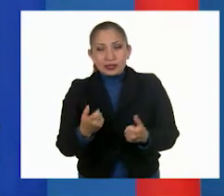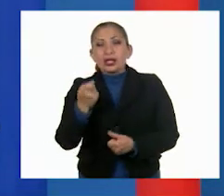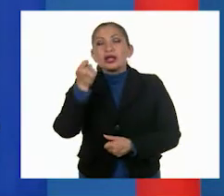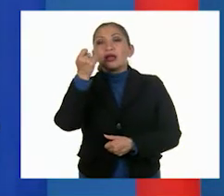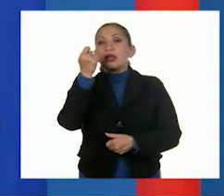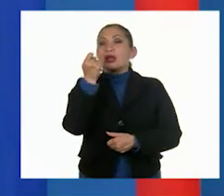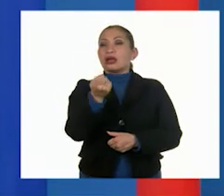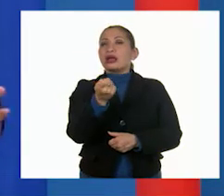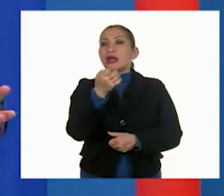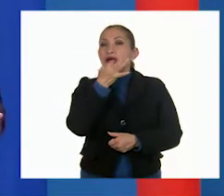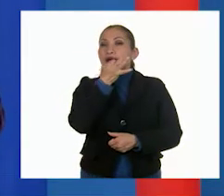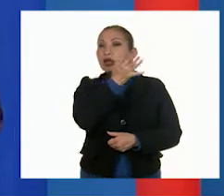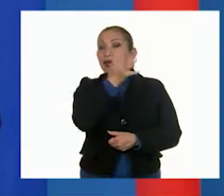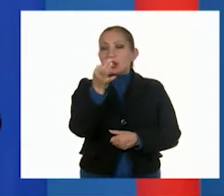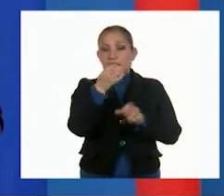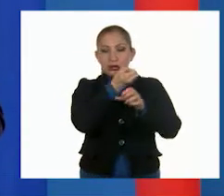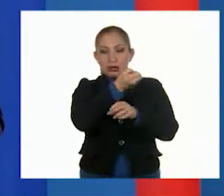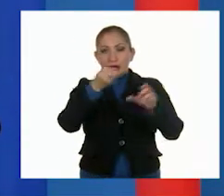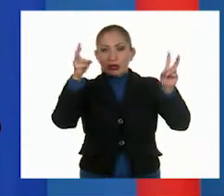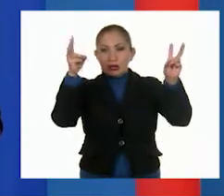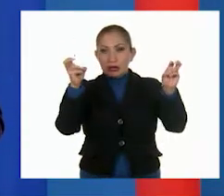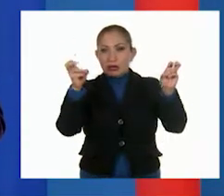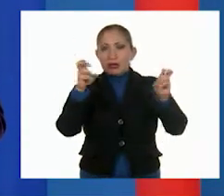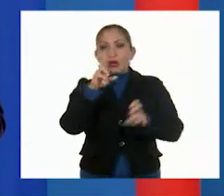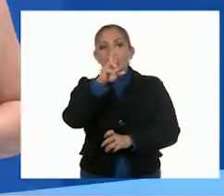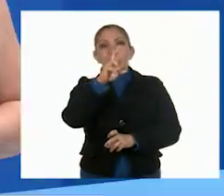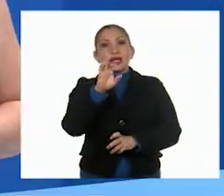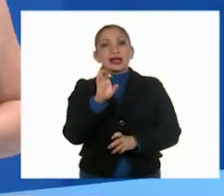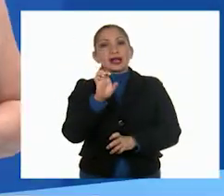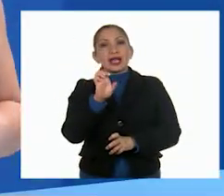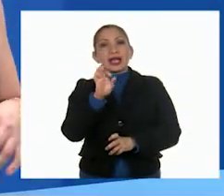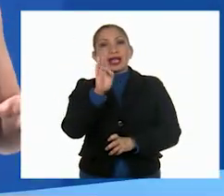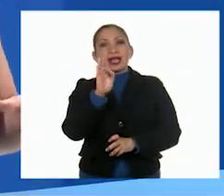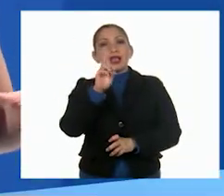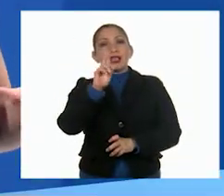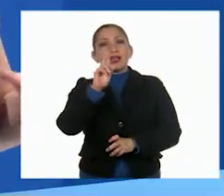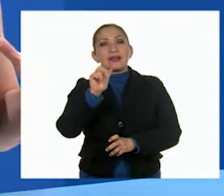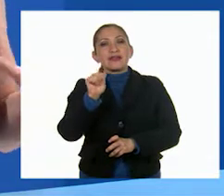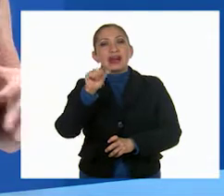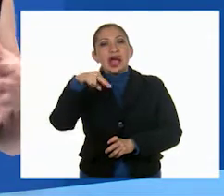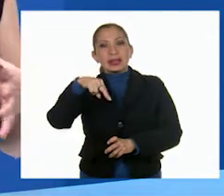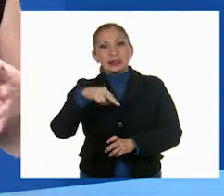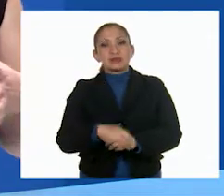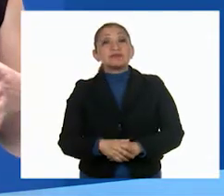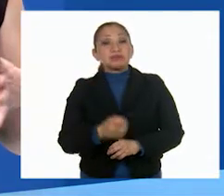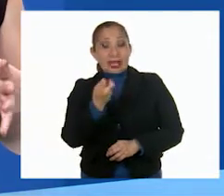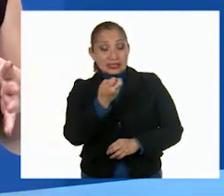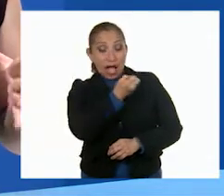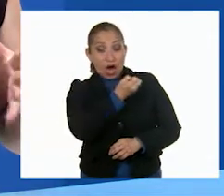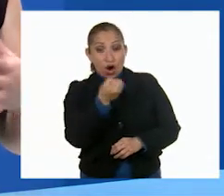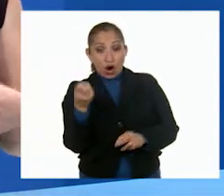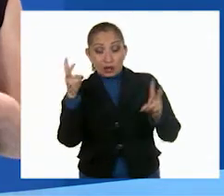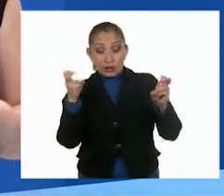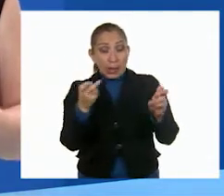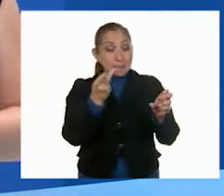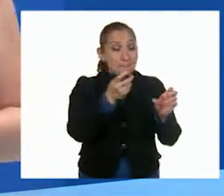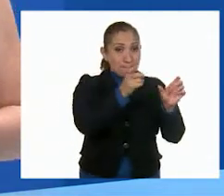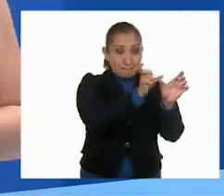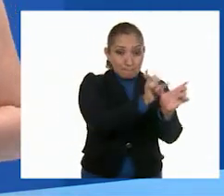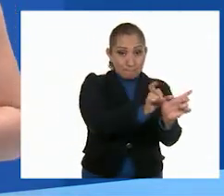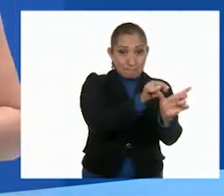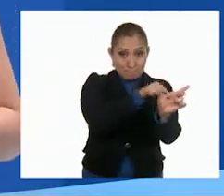mensaje del refrán enunciado, maestra? Además de esta estructura de causa y